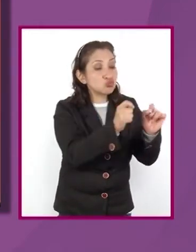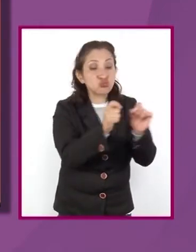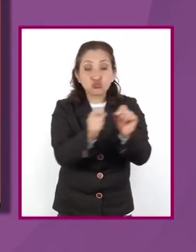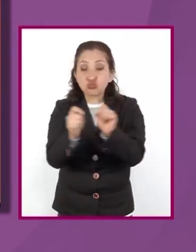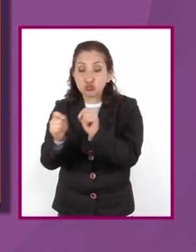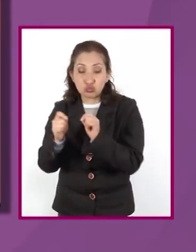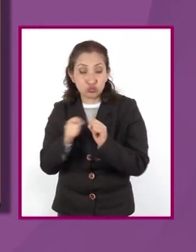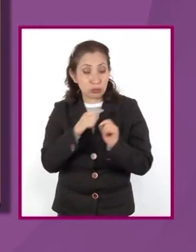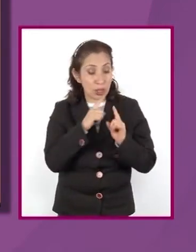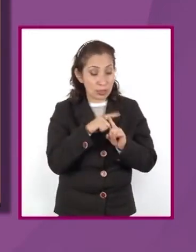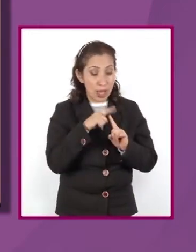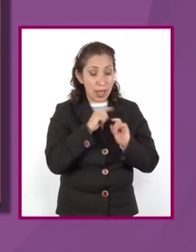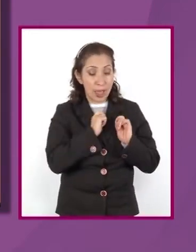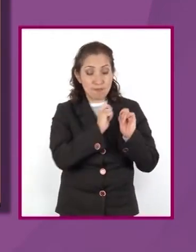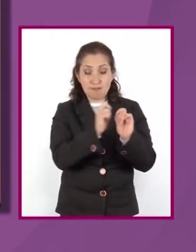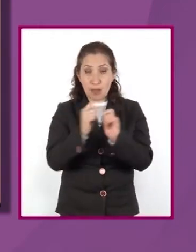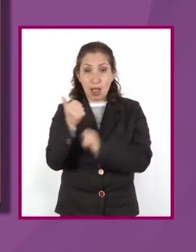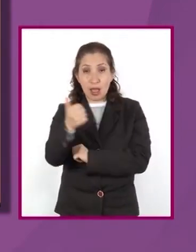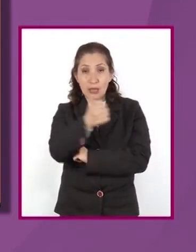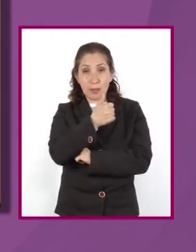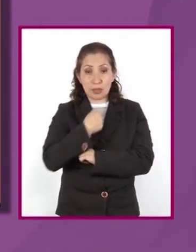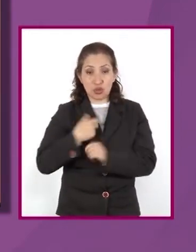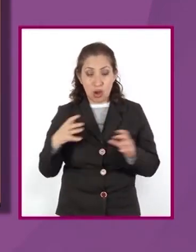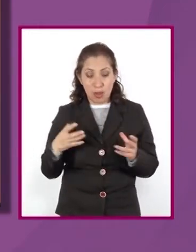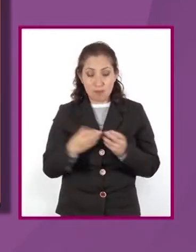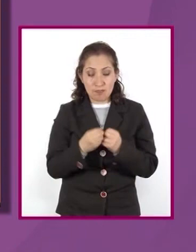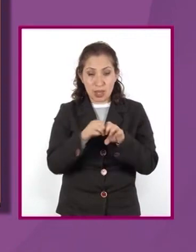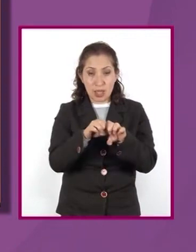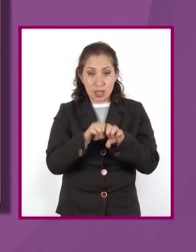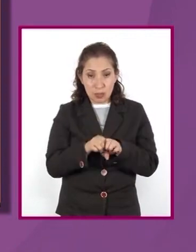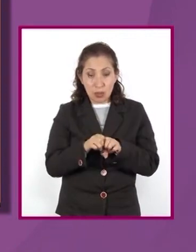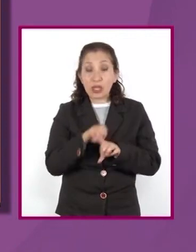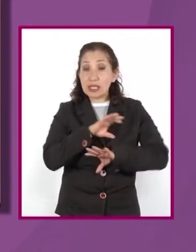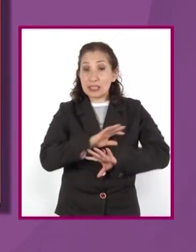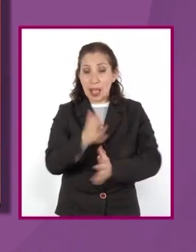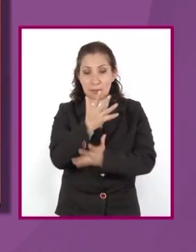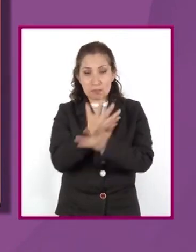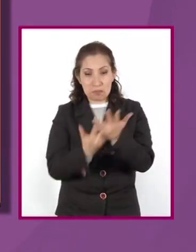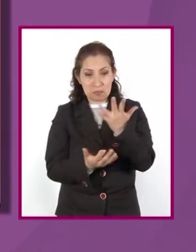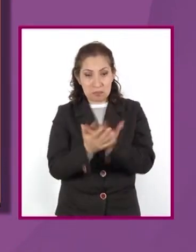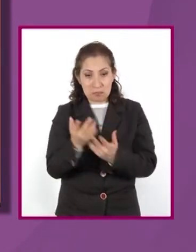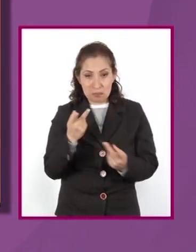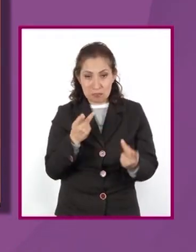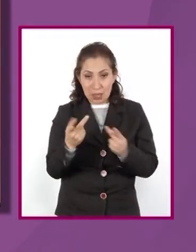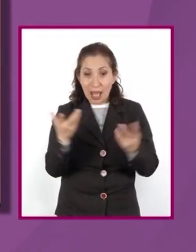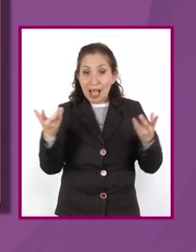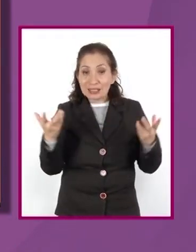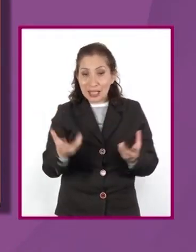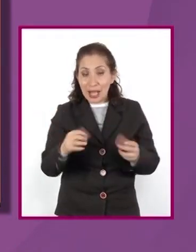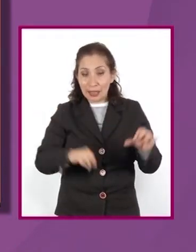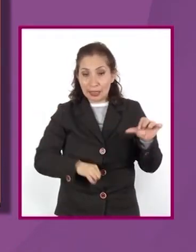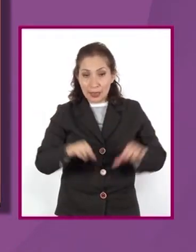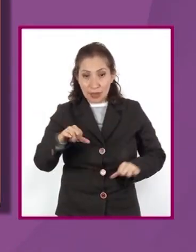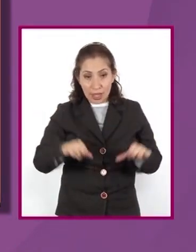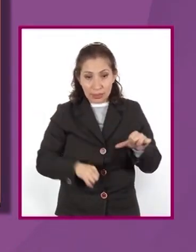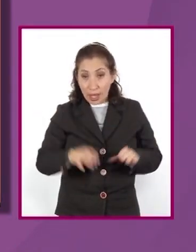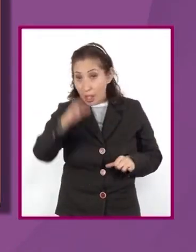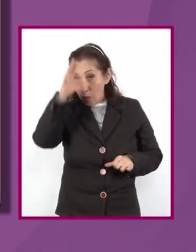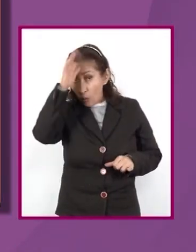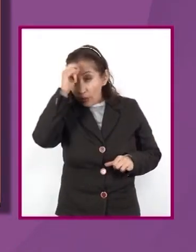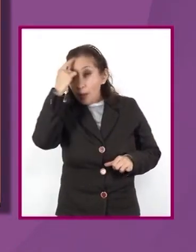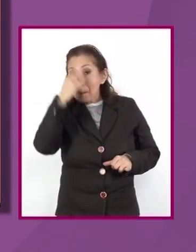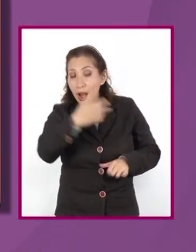los participantes. Y ahora sí, manos a la obra y a realizar las acciones que acordamos